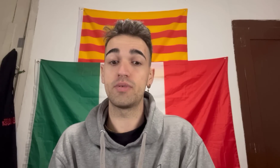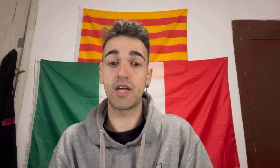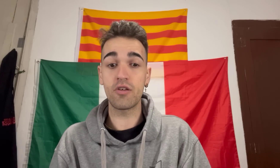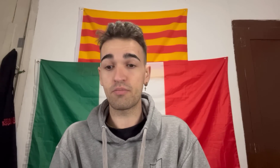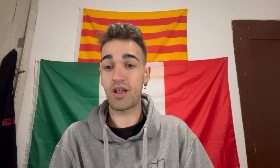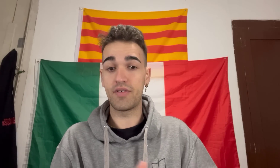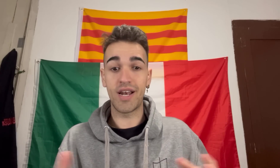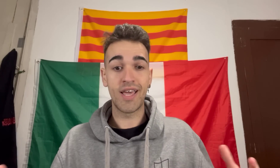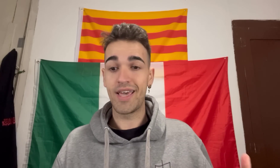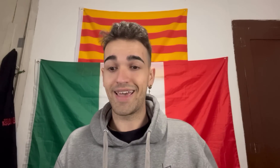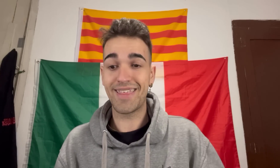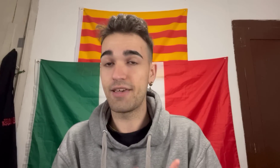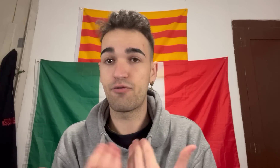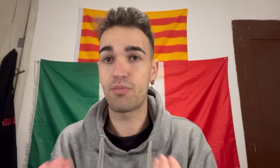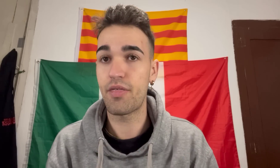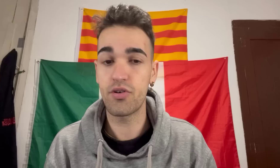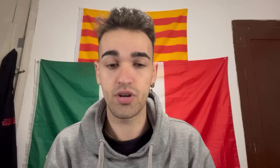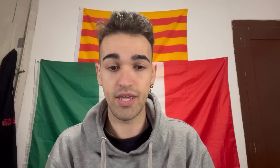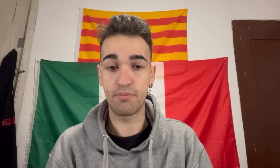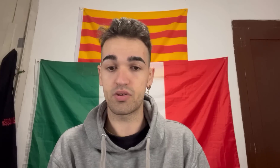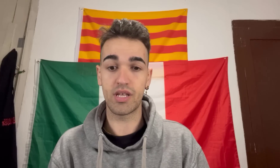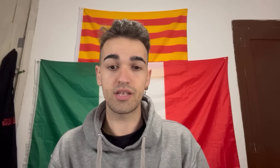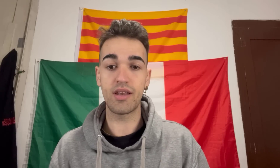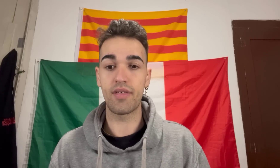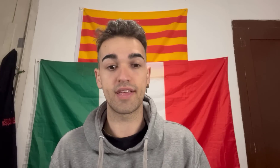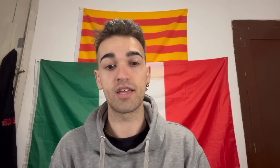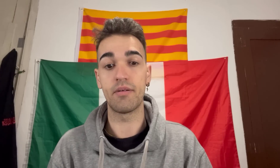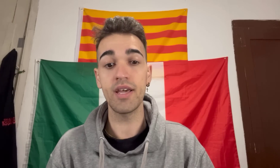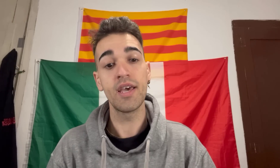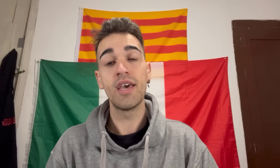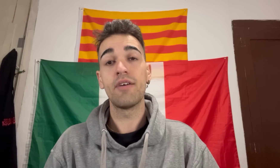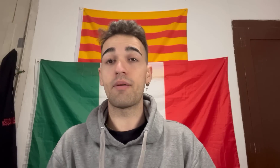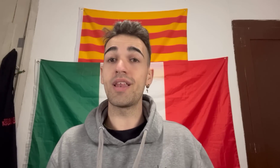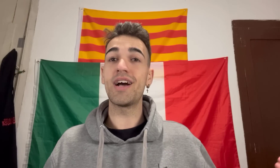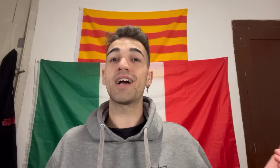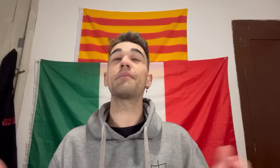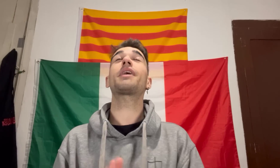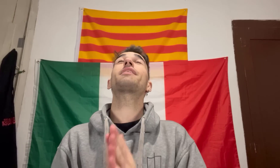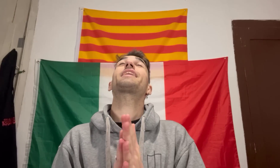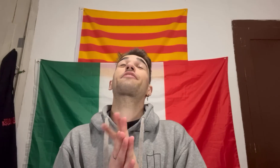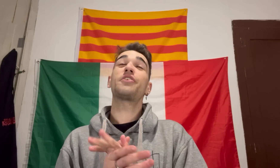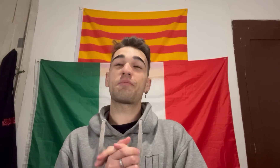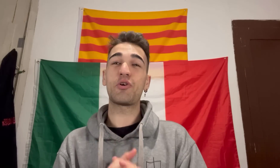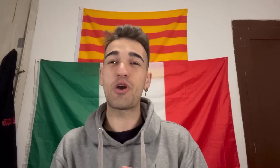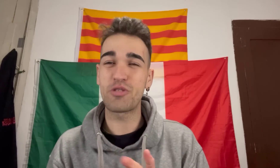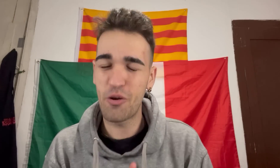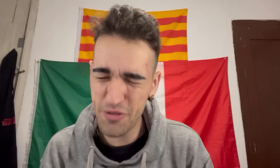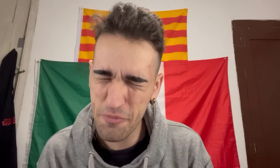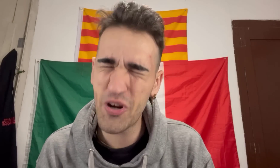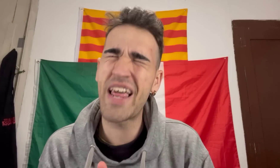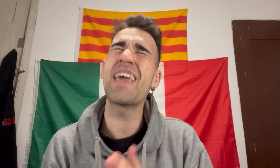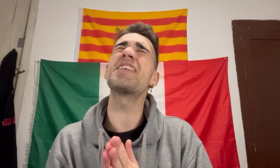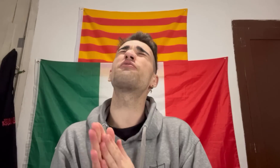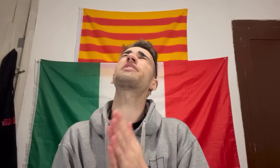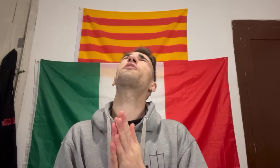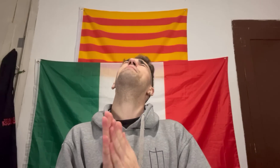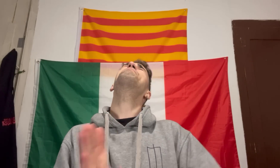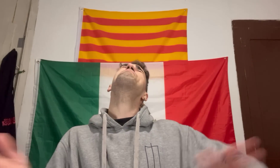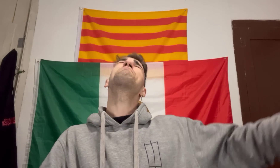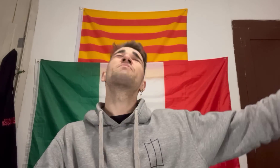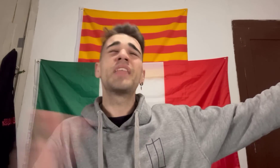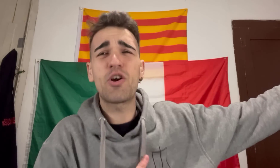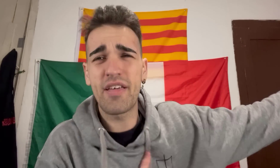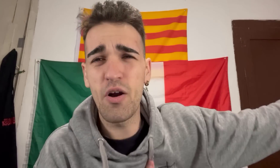por los comentarios, porque al final es información importante y necesaria, ¿vale? Familia, aquí va a acabar la reacción. Espero que os haya gustado el vídeo, espero que lo hayáis